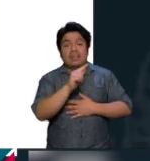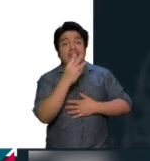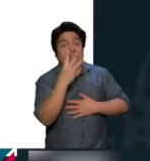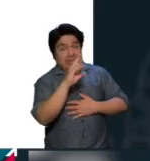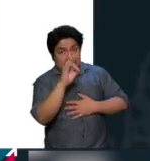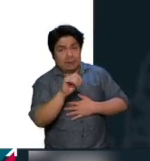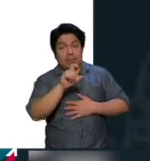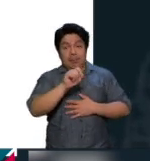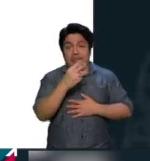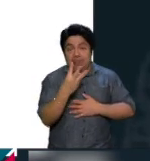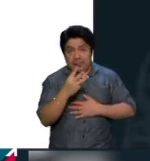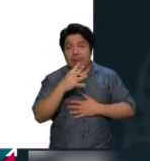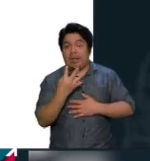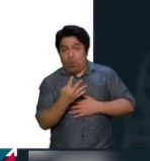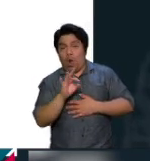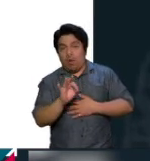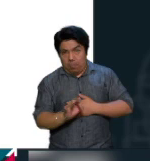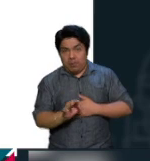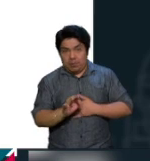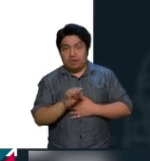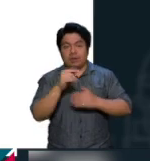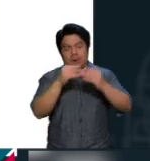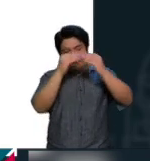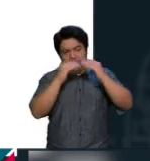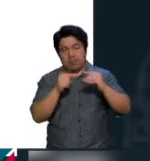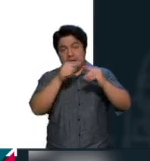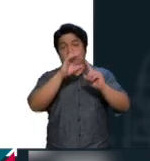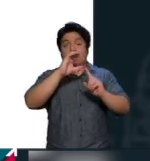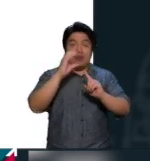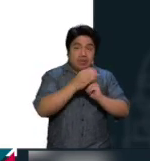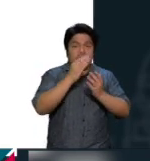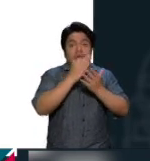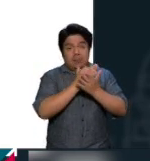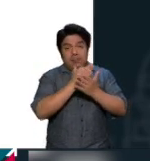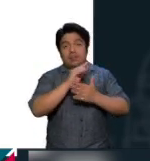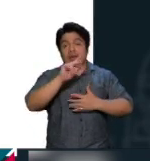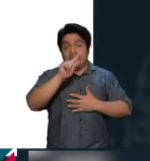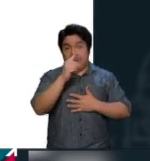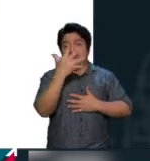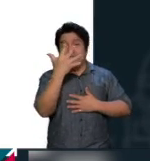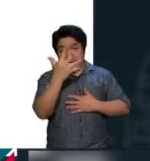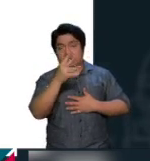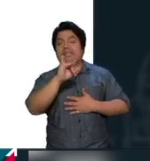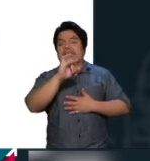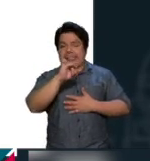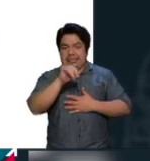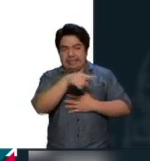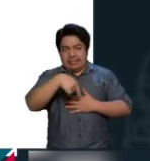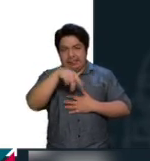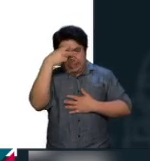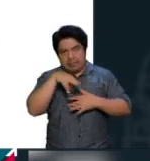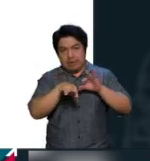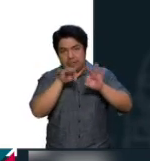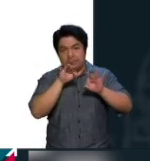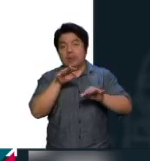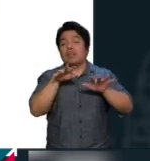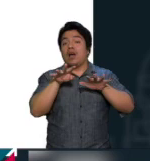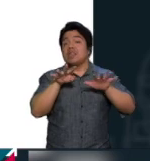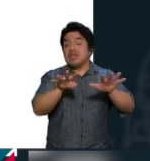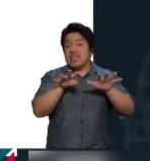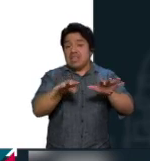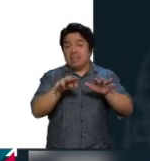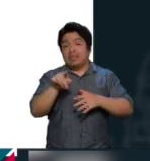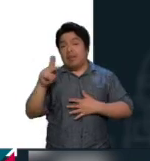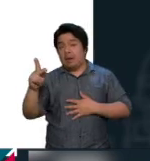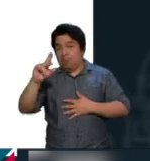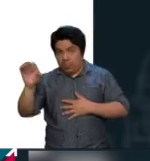73%, 23% y 4%. Mientras que la Comisión de Encuestas señaló que 75% quiere la elección de la ciudadanía, 19% el